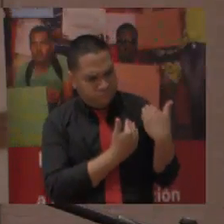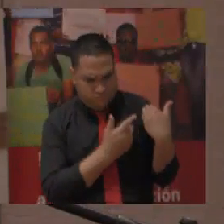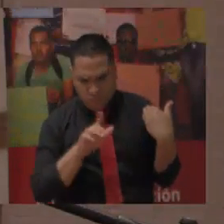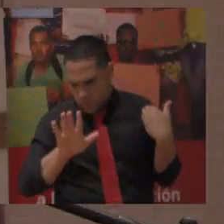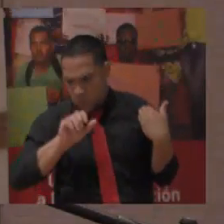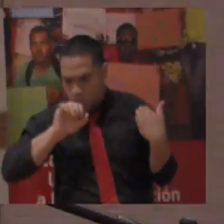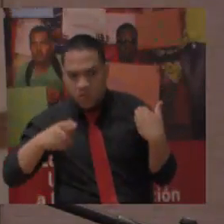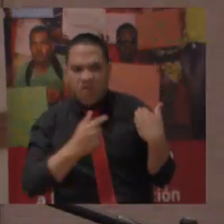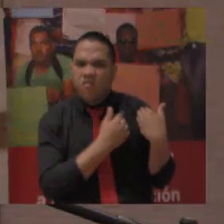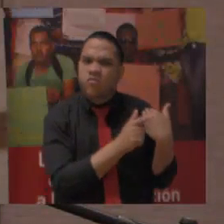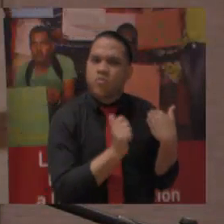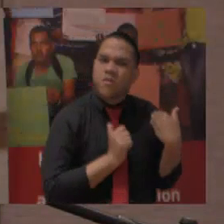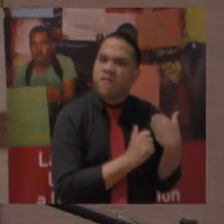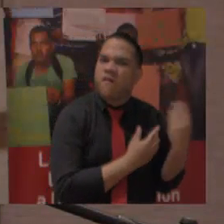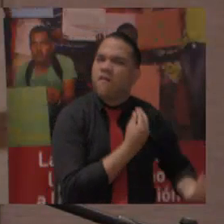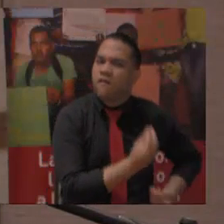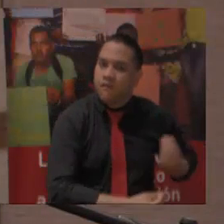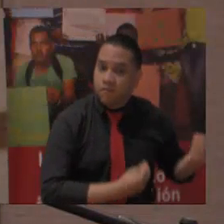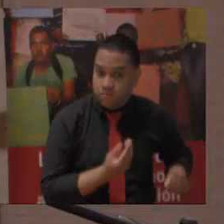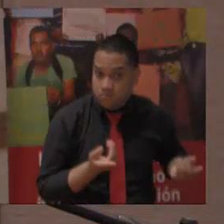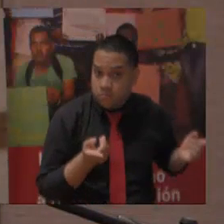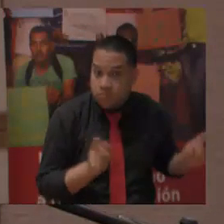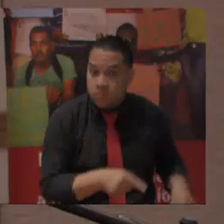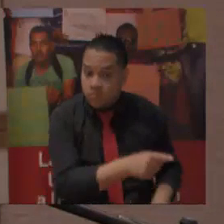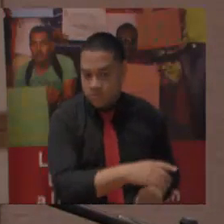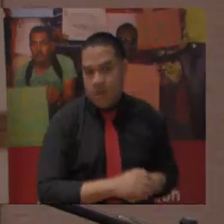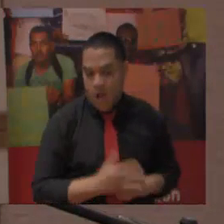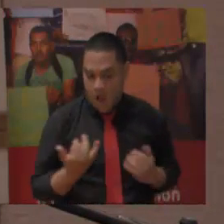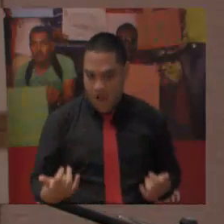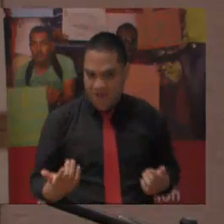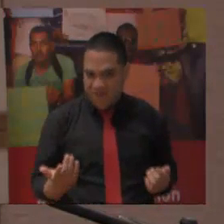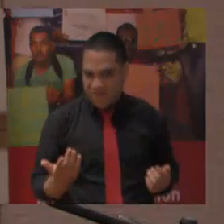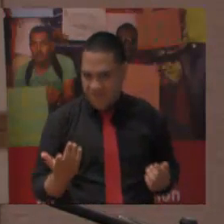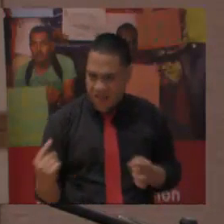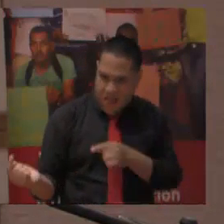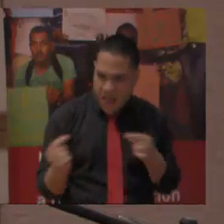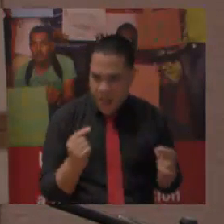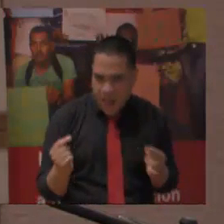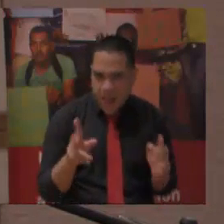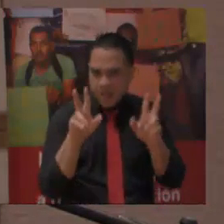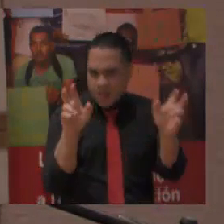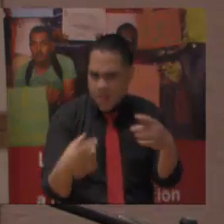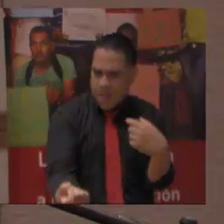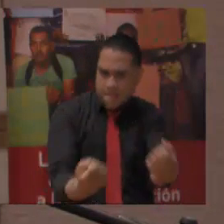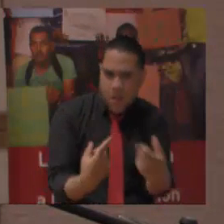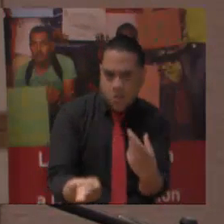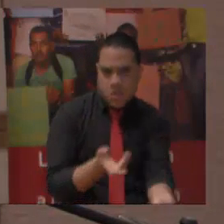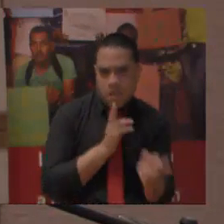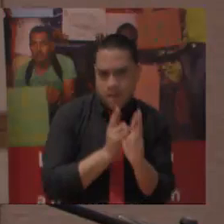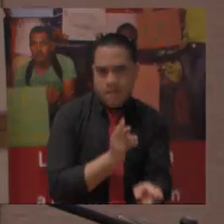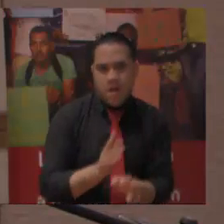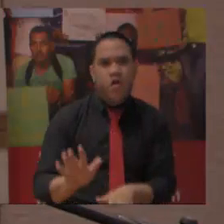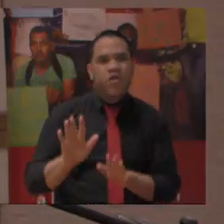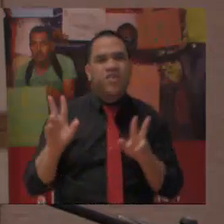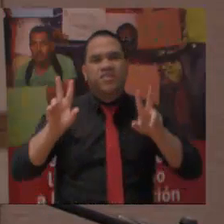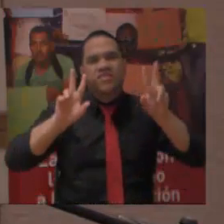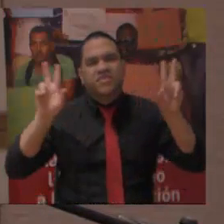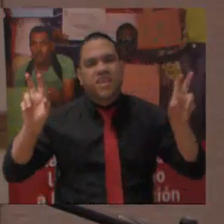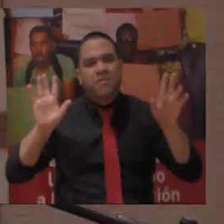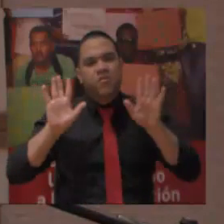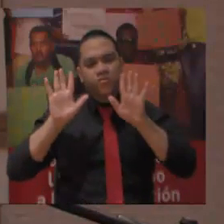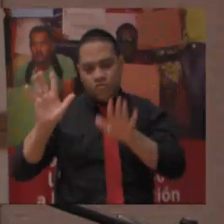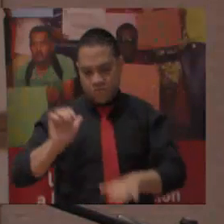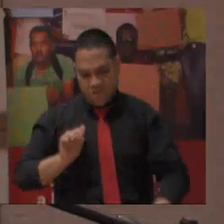qué? ¿Cómo van en todo esto? Este panel nos va a dar luces. Este conversatorio se llama Aportes del sector privado a la